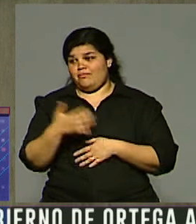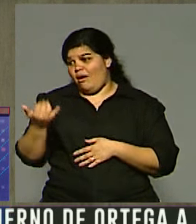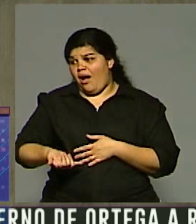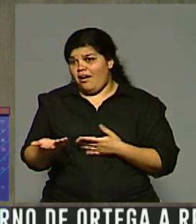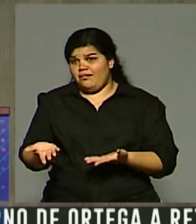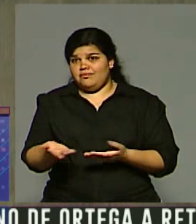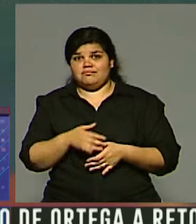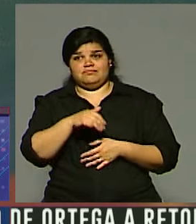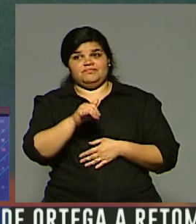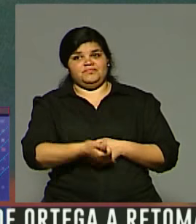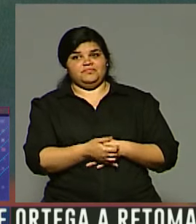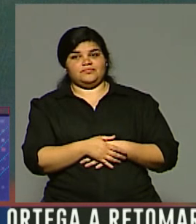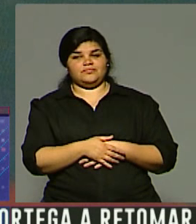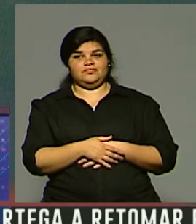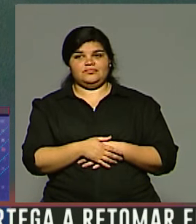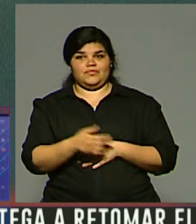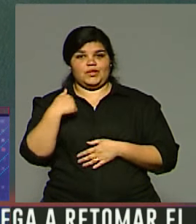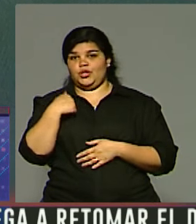el día lunes de las revelaciones.